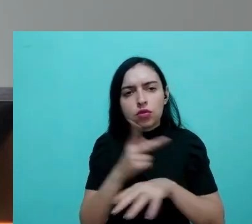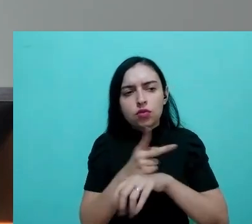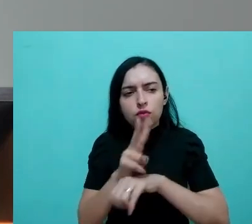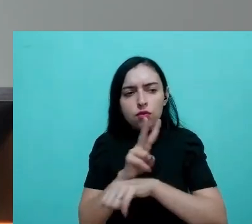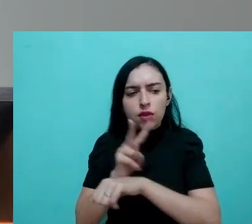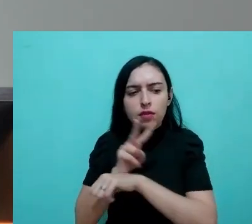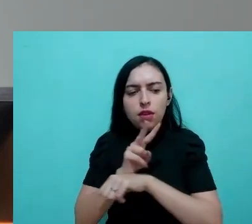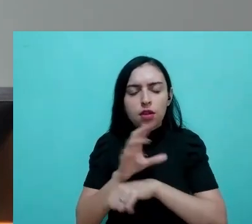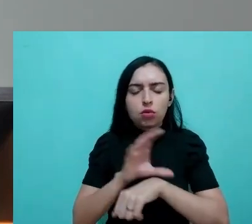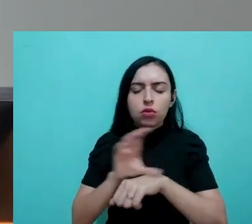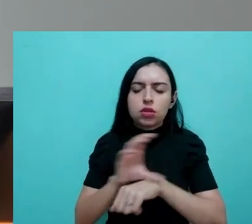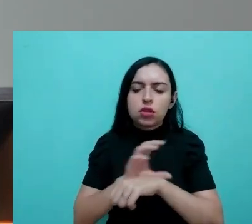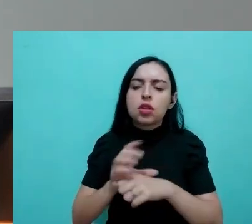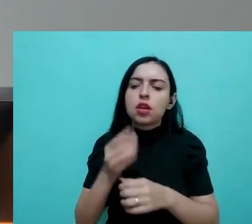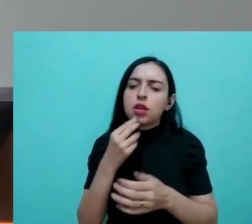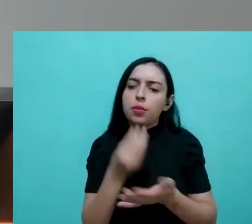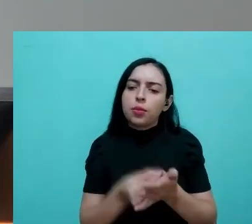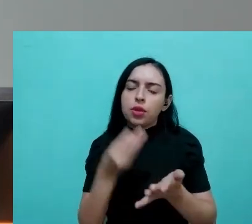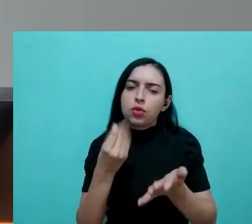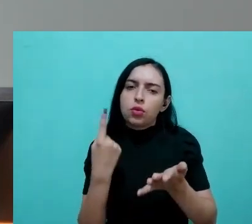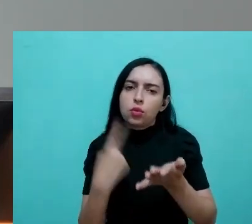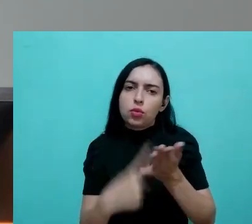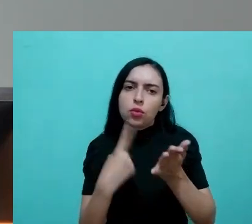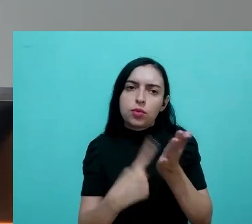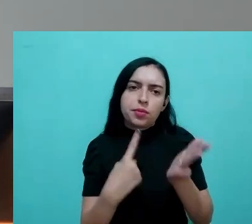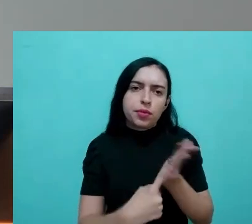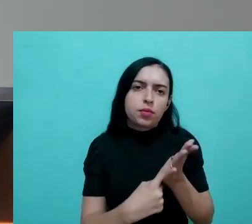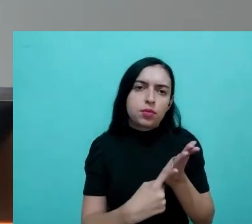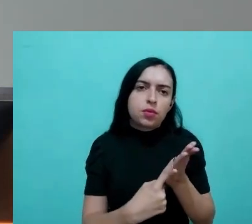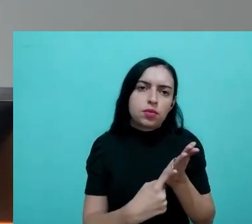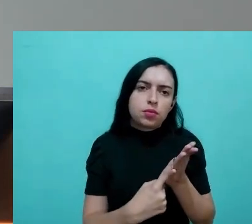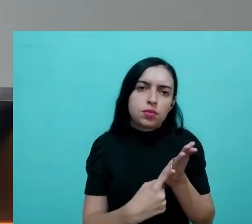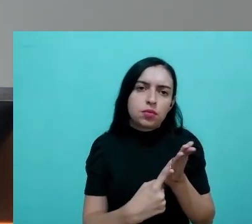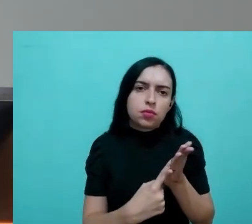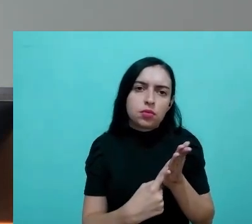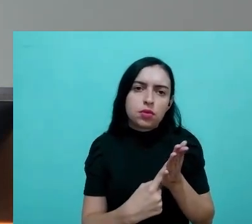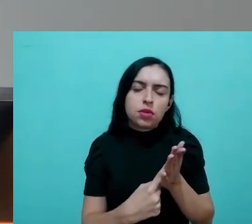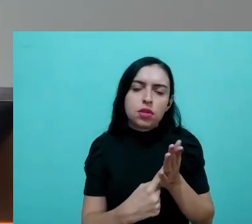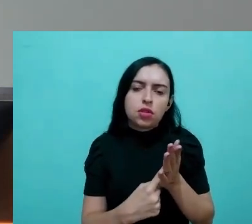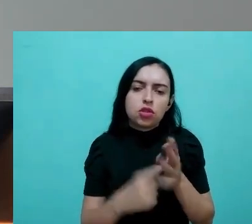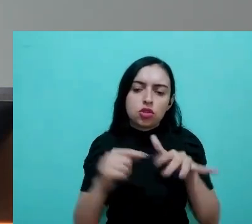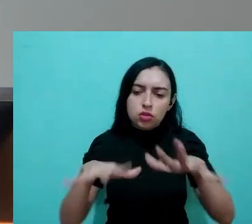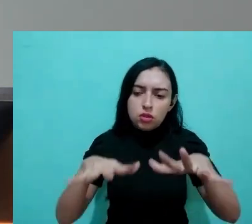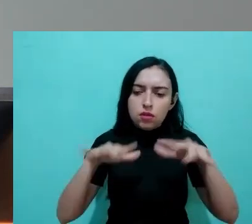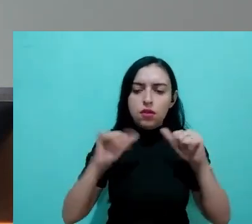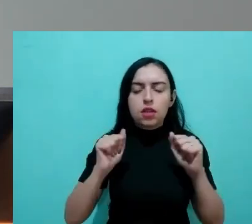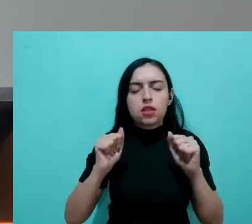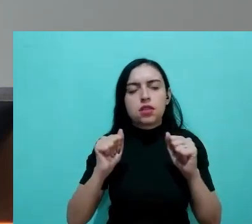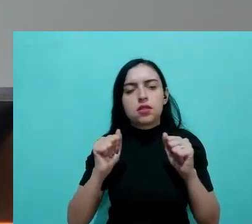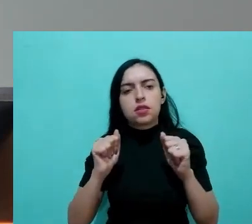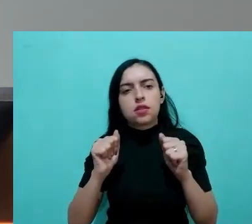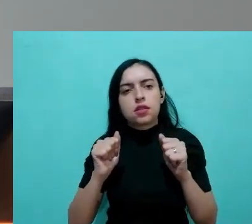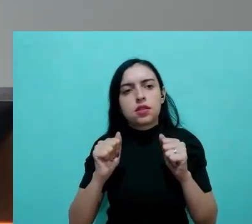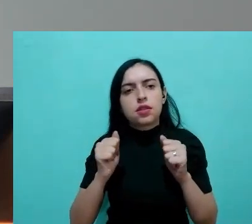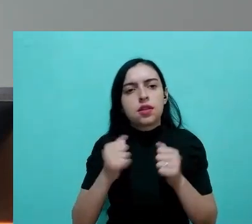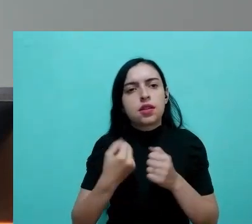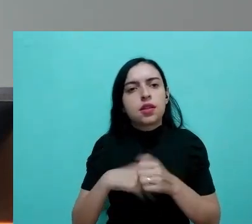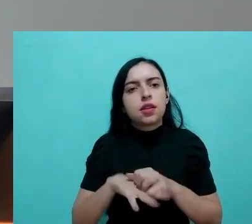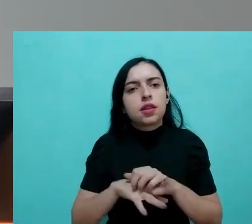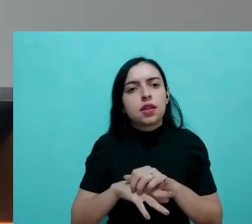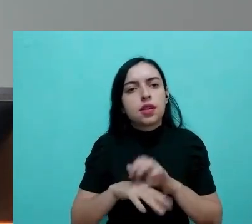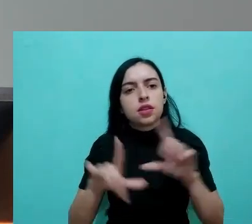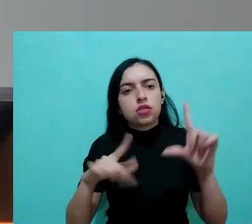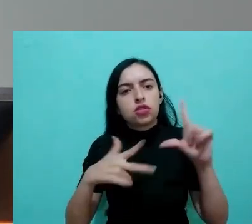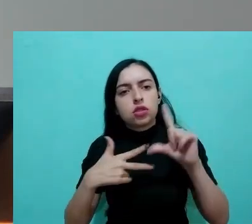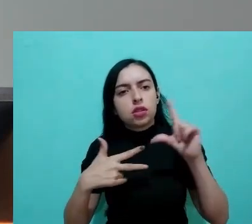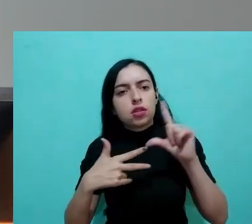las propuestas hechas por la otra asamblea legislativa. Y cuando se rechazaba